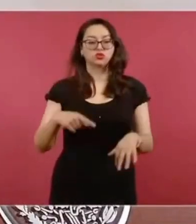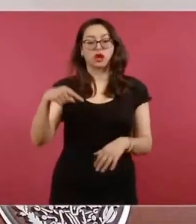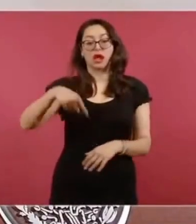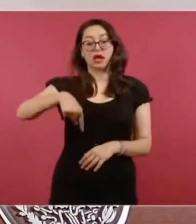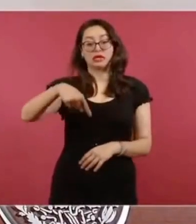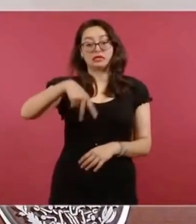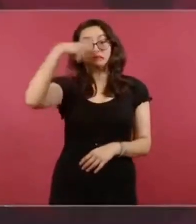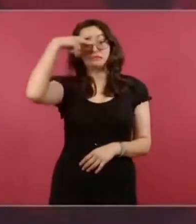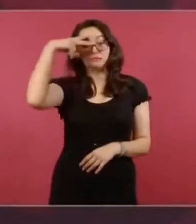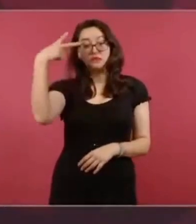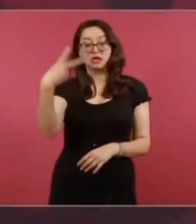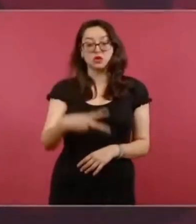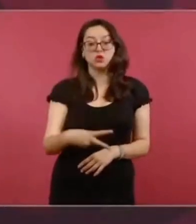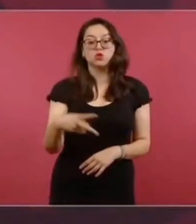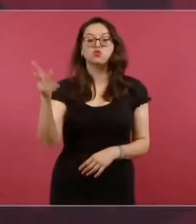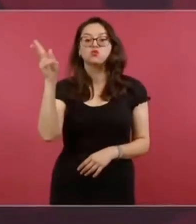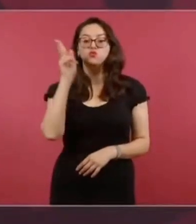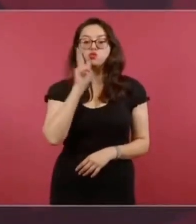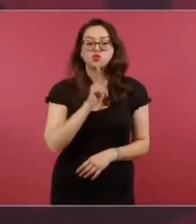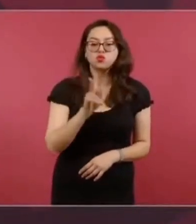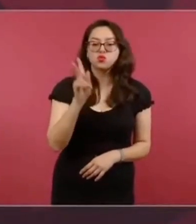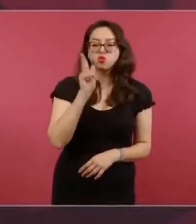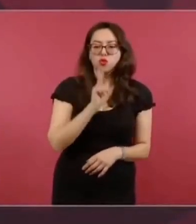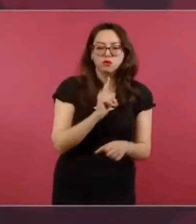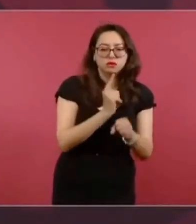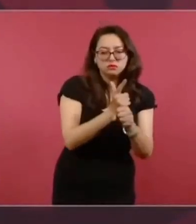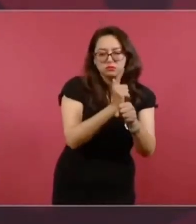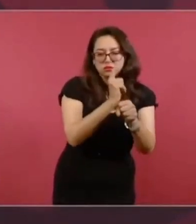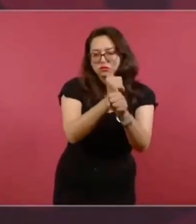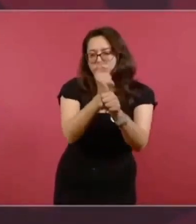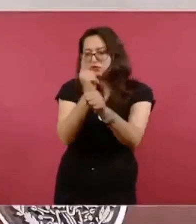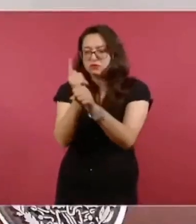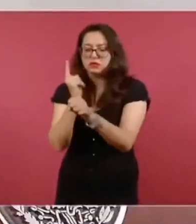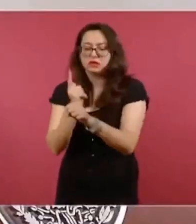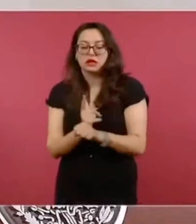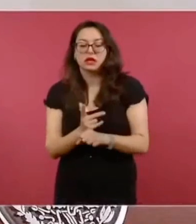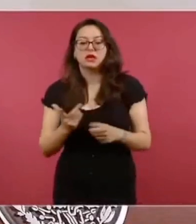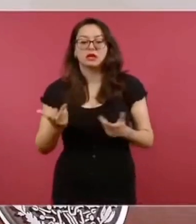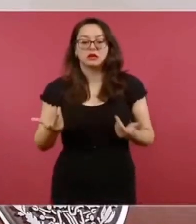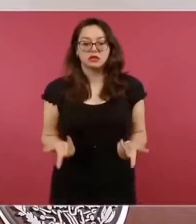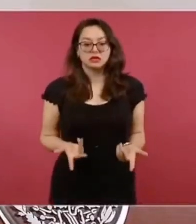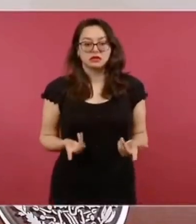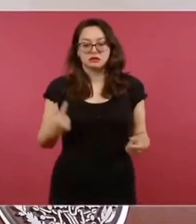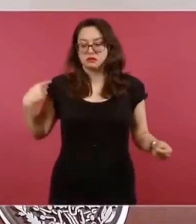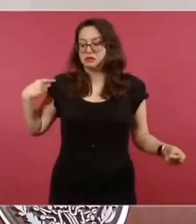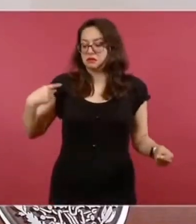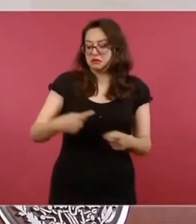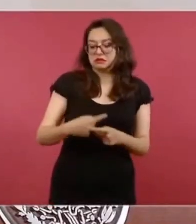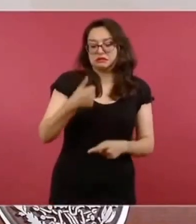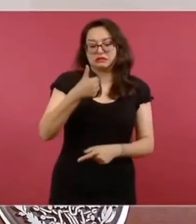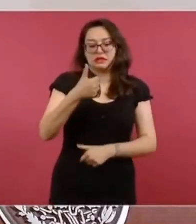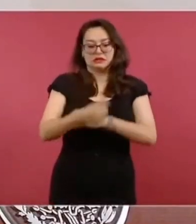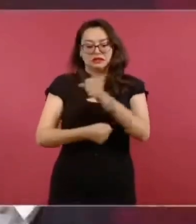de cómo combatir la pobreza en el mundo en los últimos años.